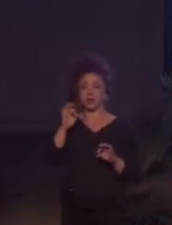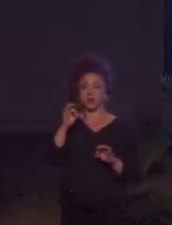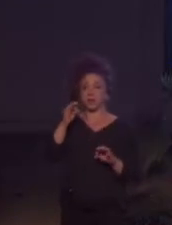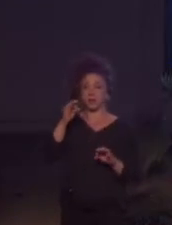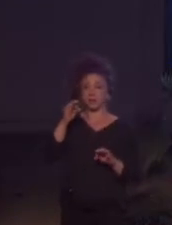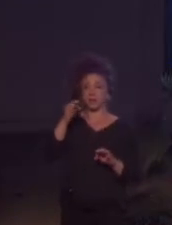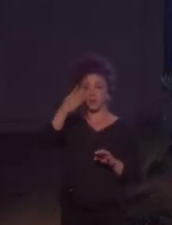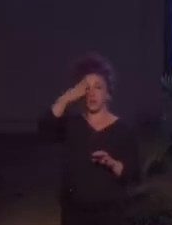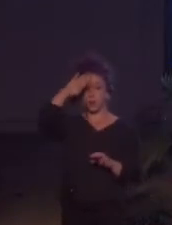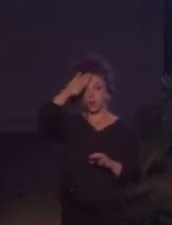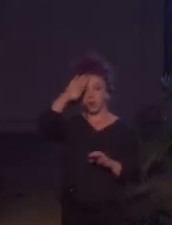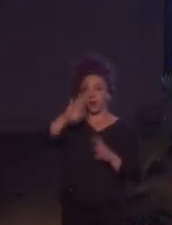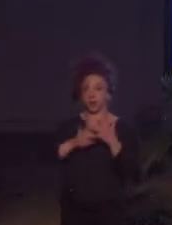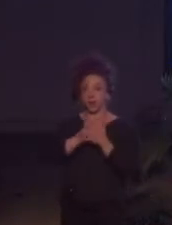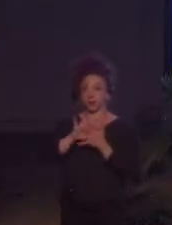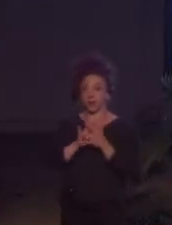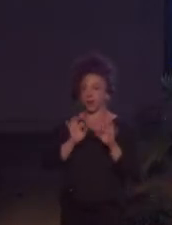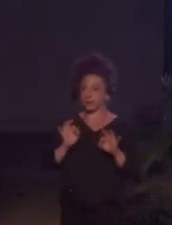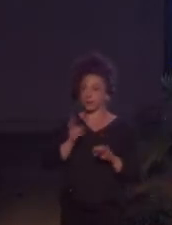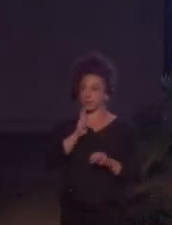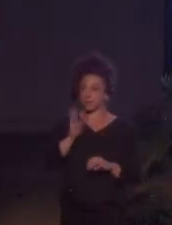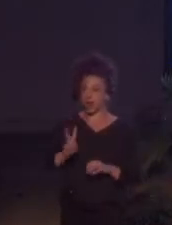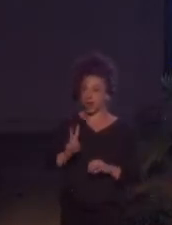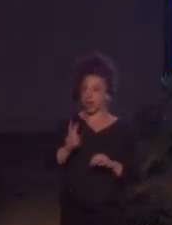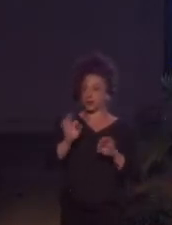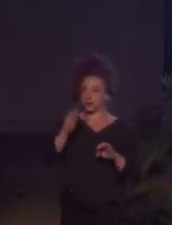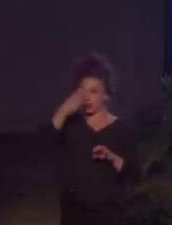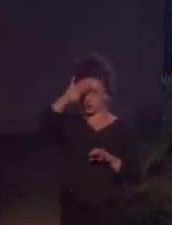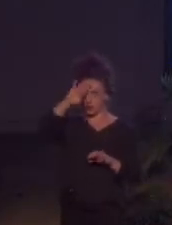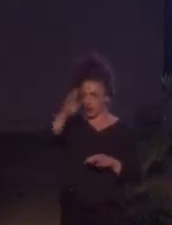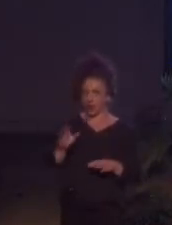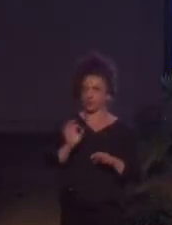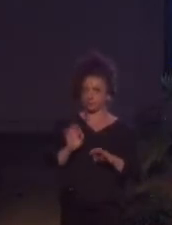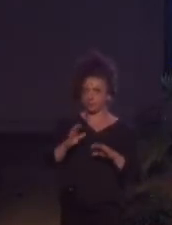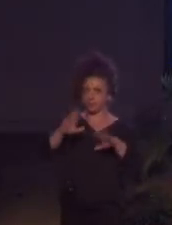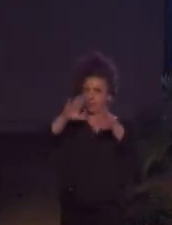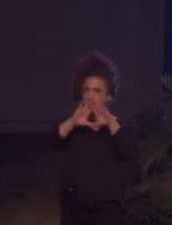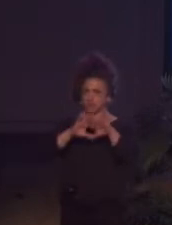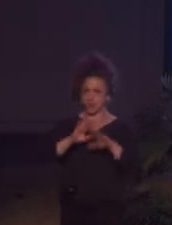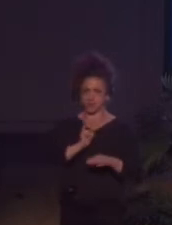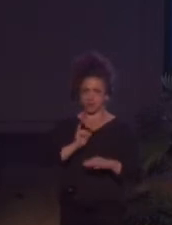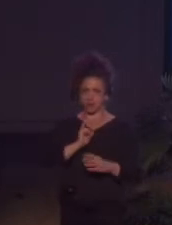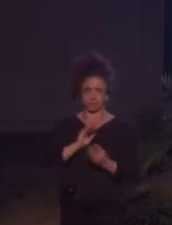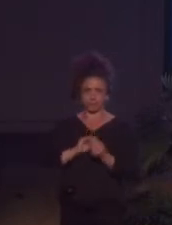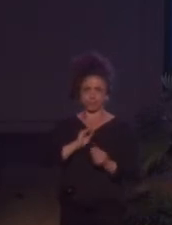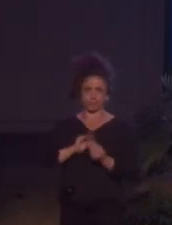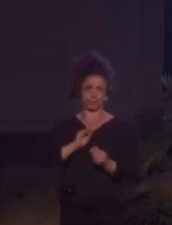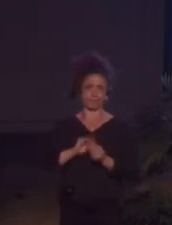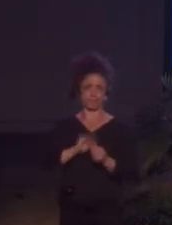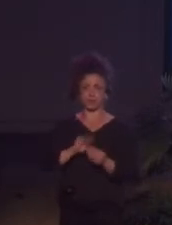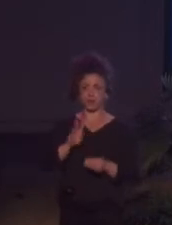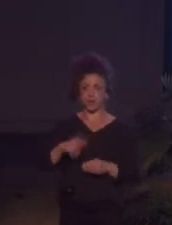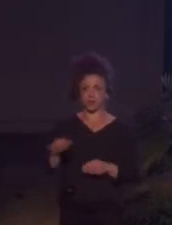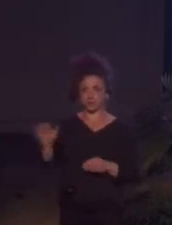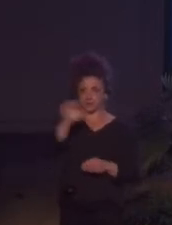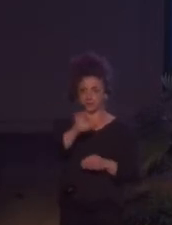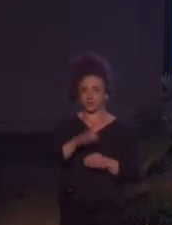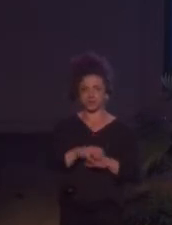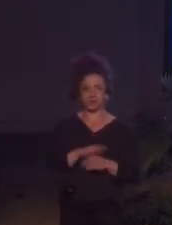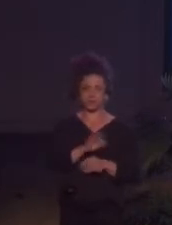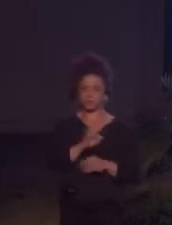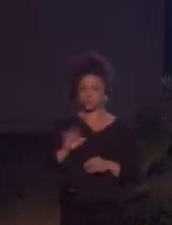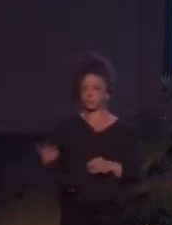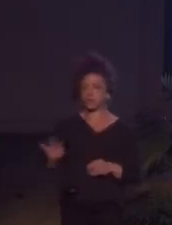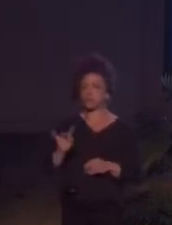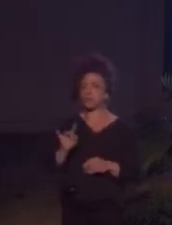hablando, ¿no?, de en claro, Cuba, ejemplo, somos veganas, somos feministas, ¿no?, o sea, no tiene nada que ver con... O sea, y hay muchos discursos